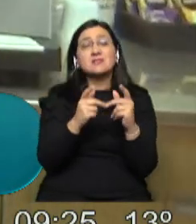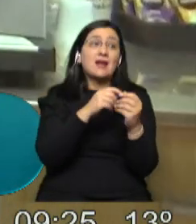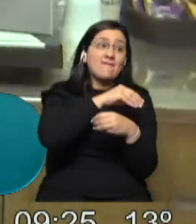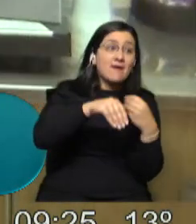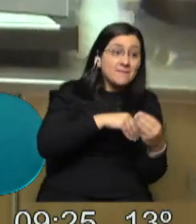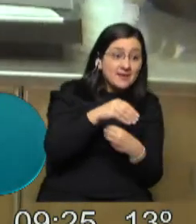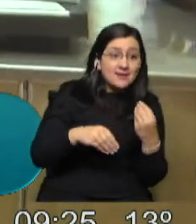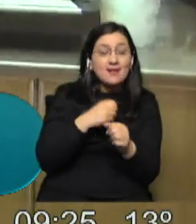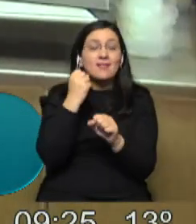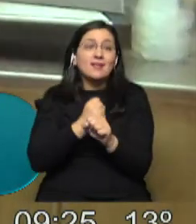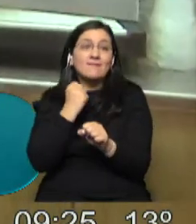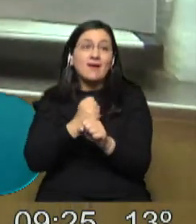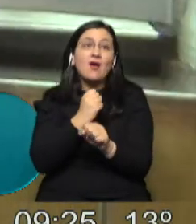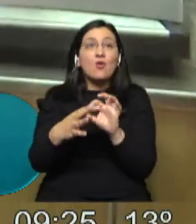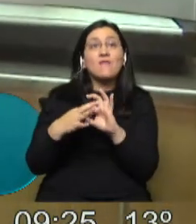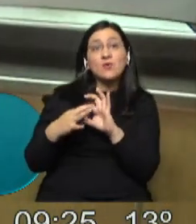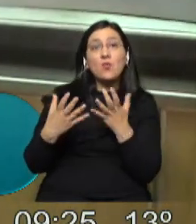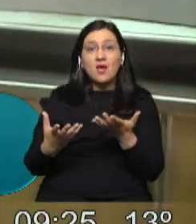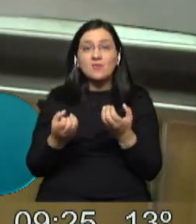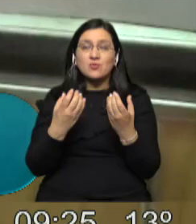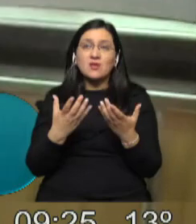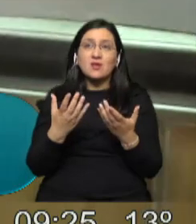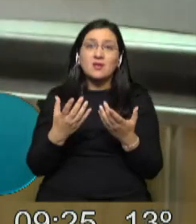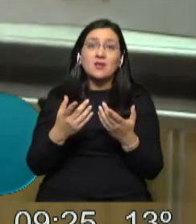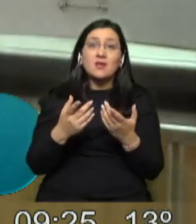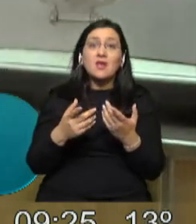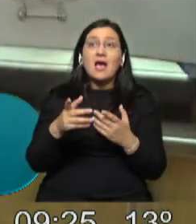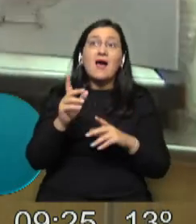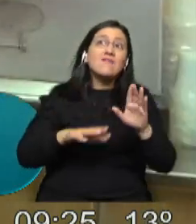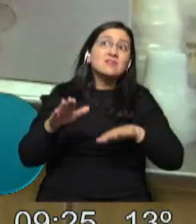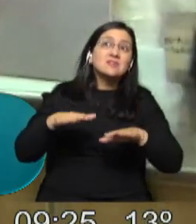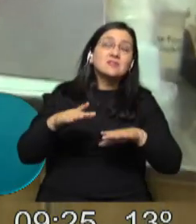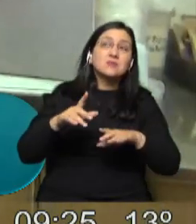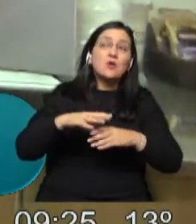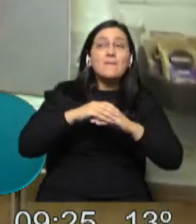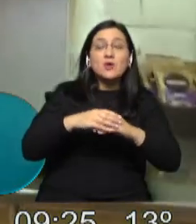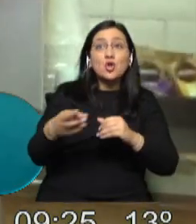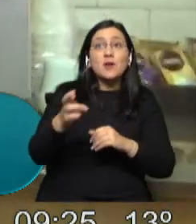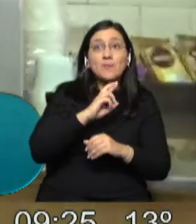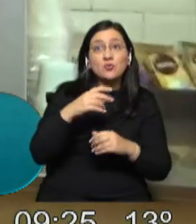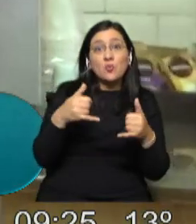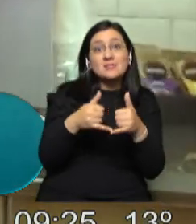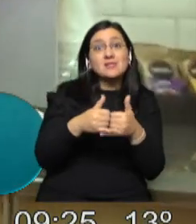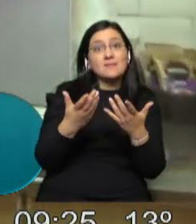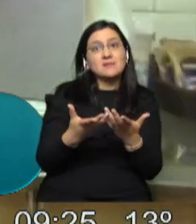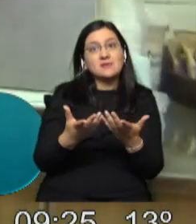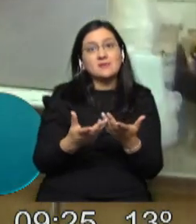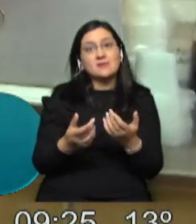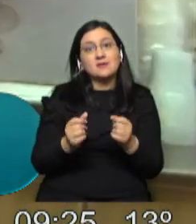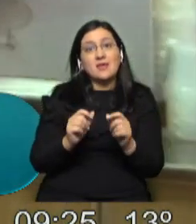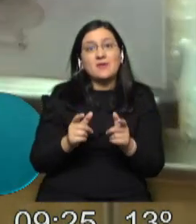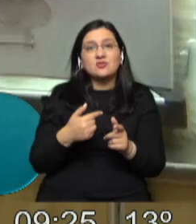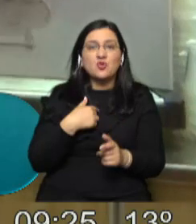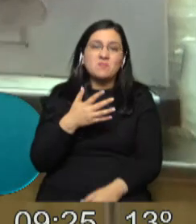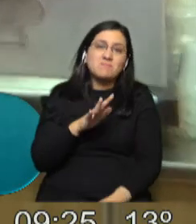familiar, en el laboral, en el vincular también, porque vio que a mí usted no le responde un mensaje y de repente queda mal. ¿Usted cómo se maneja en eso? Bueno, yo